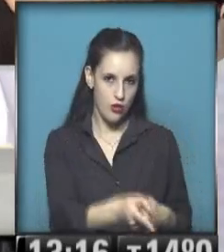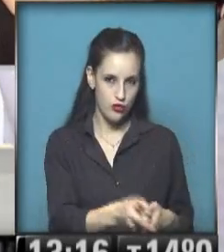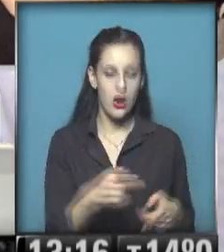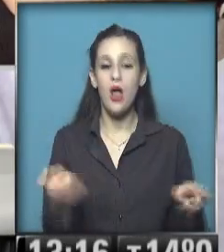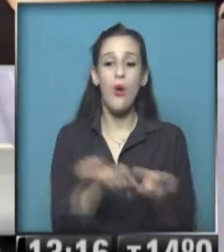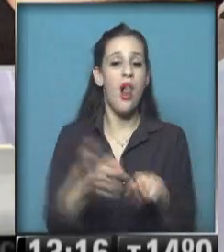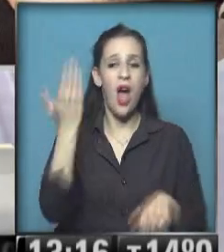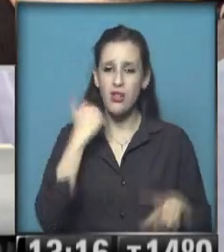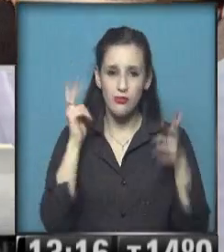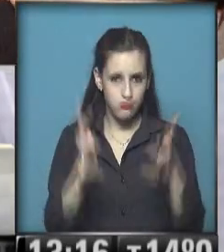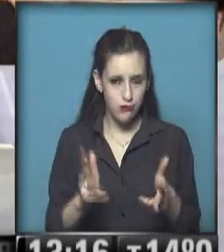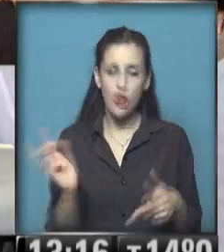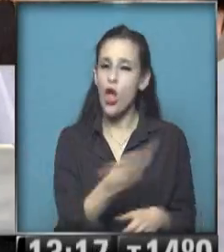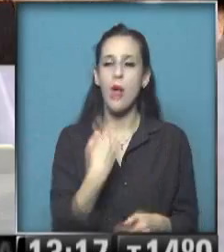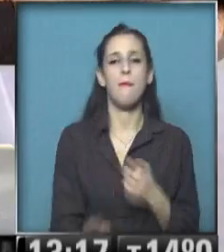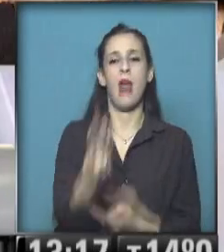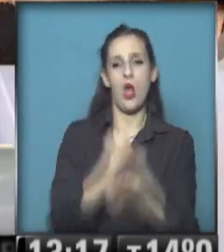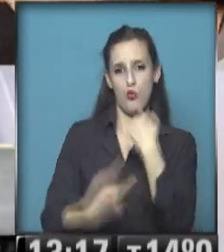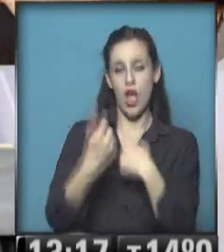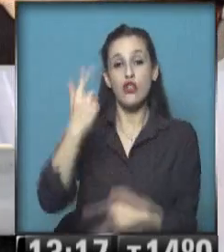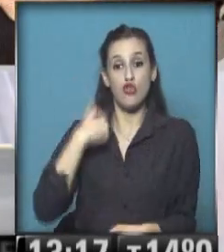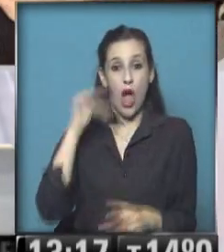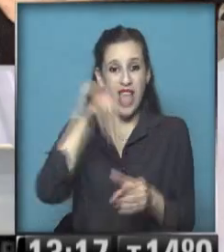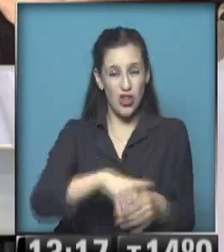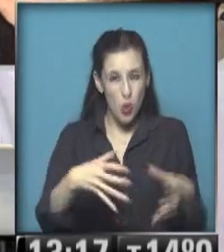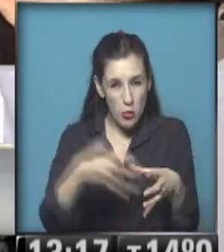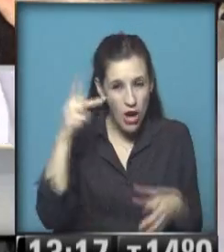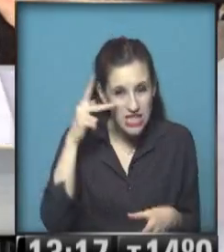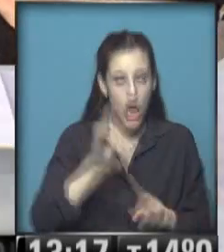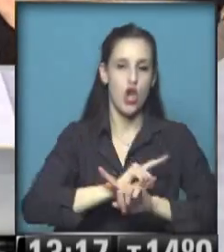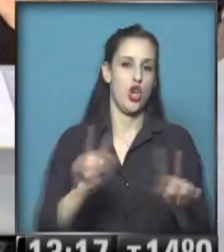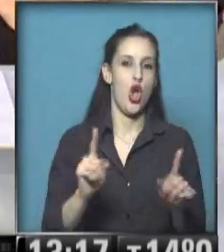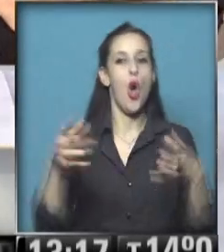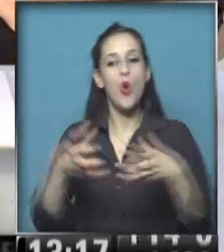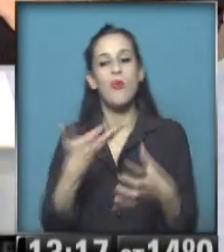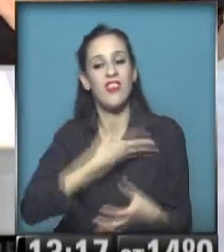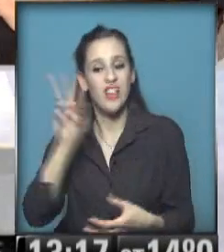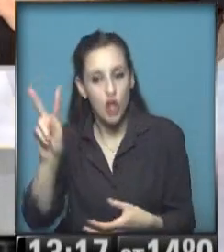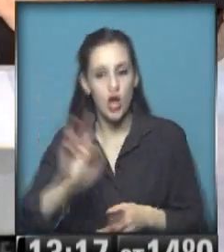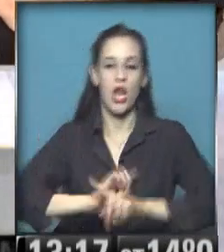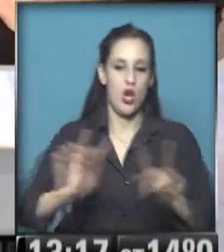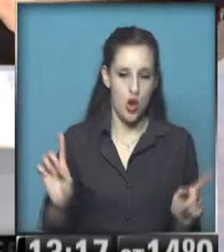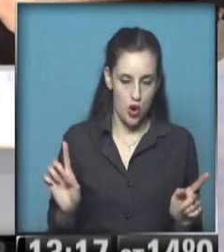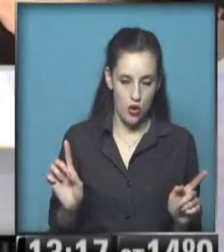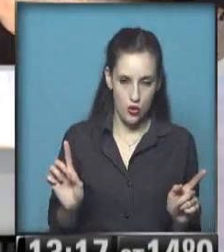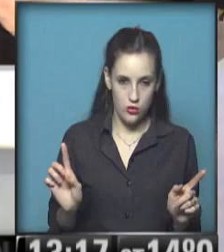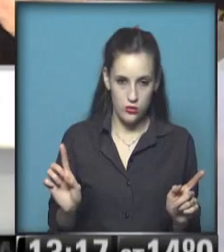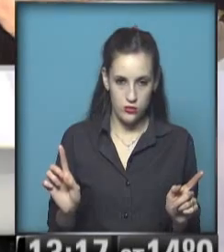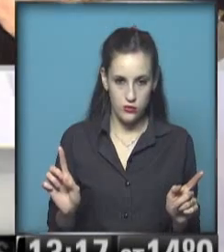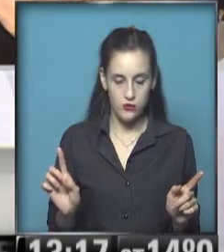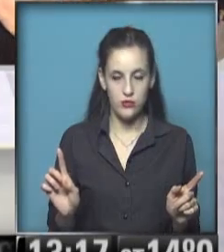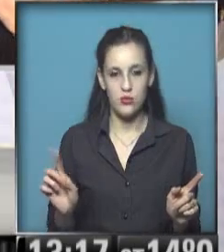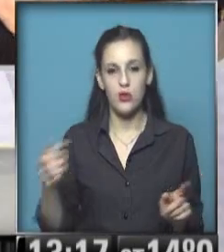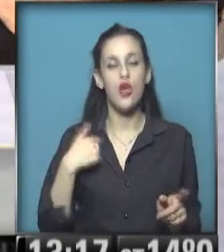en los que me han consultado, yo no pertenezco al Partido Kirchnerista ni al Frente para la Victoria. No tengo,